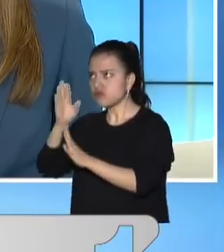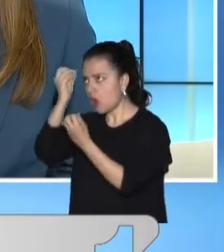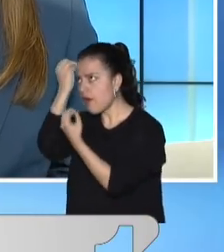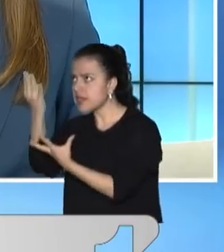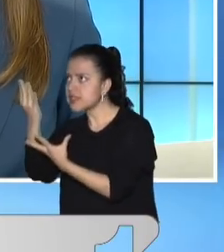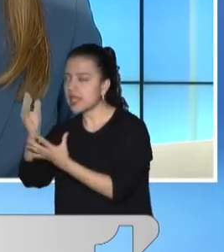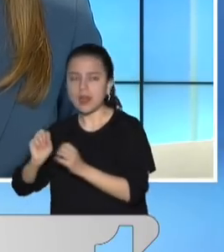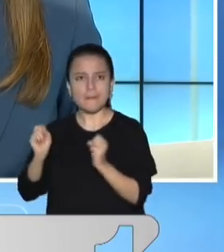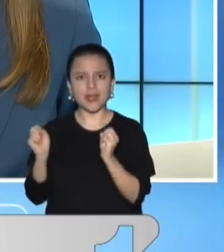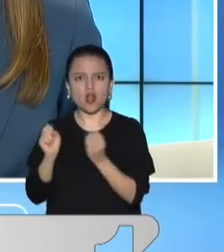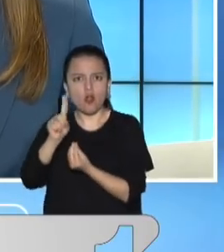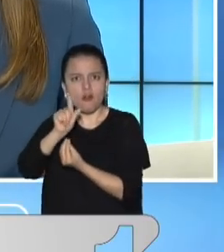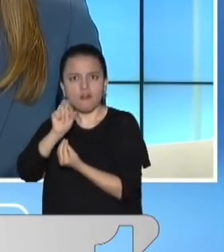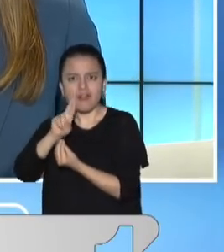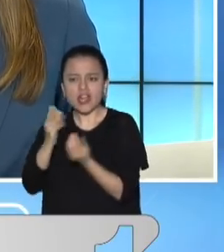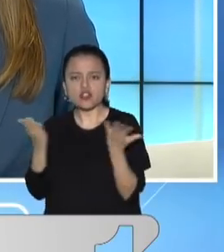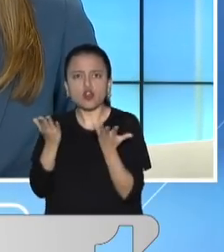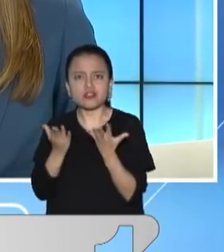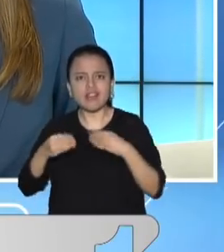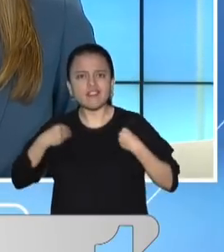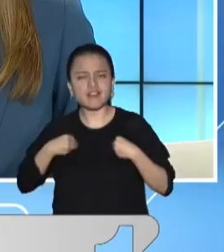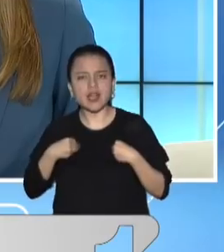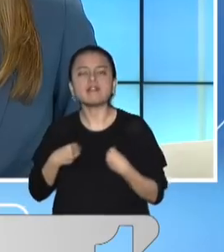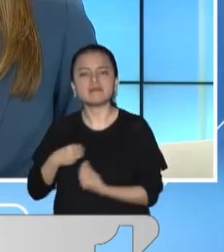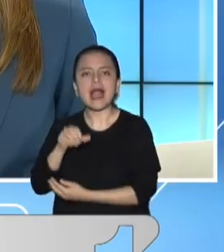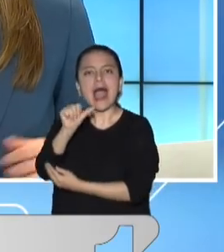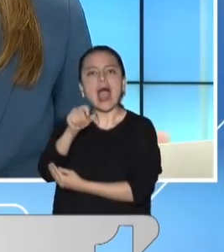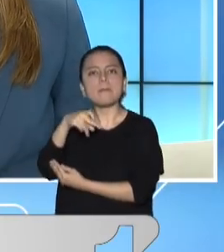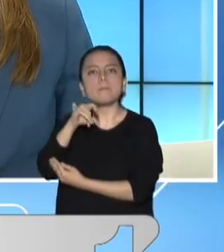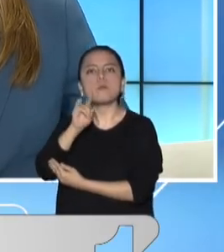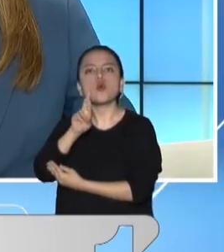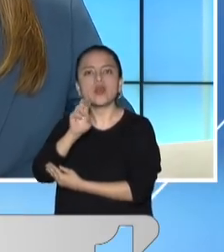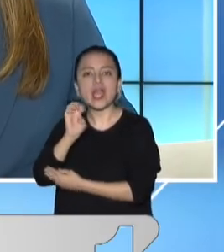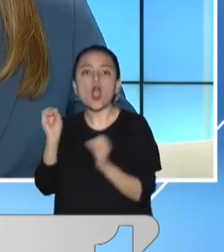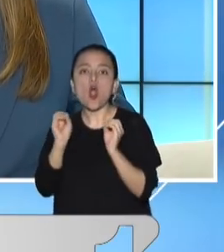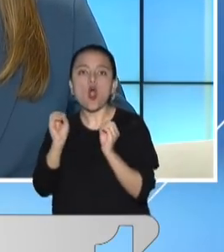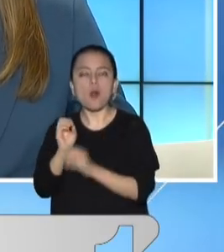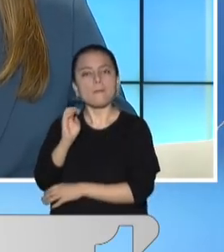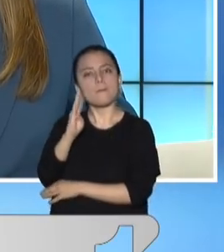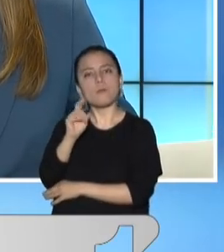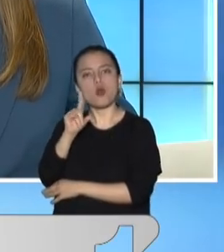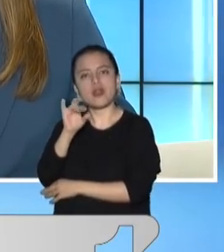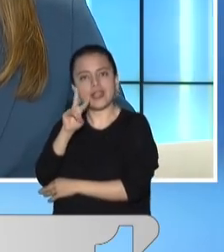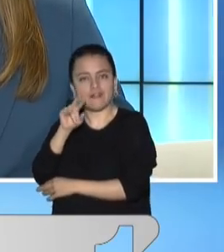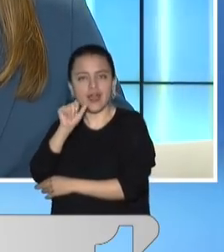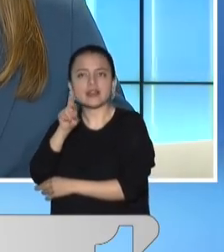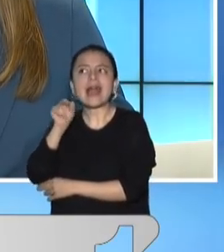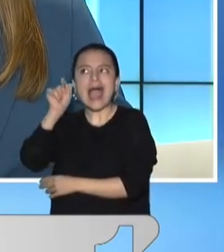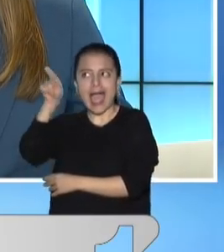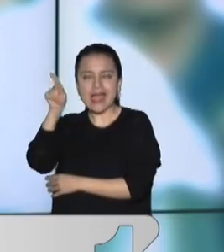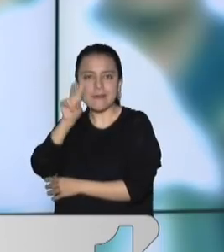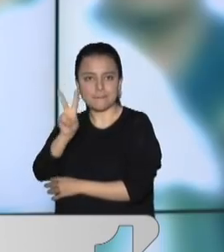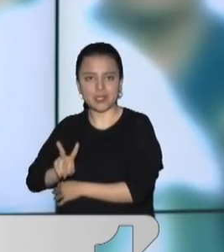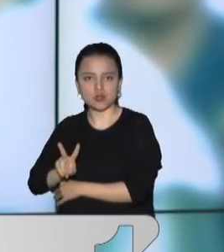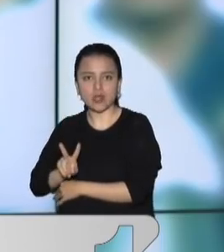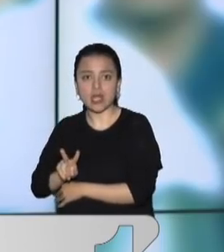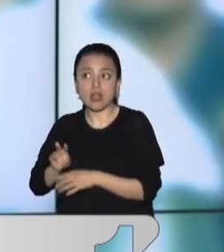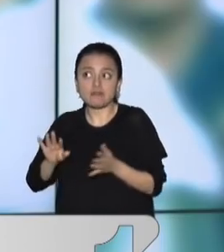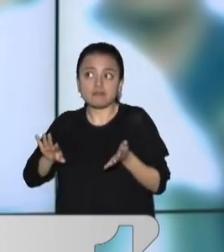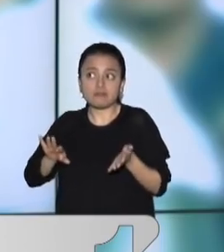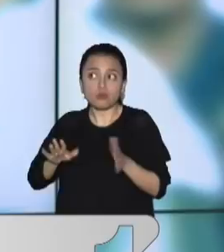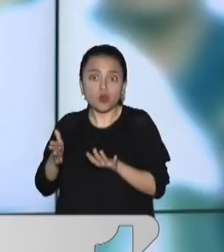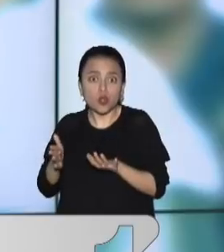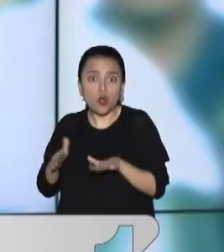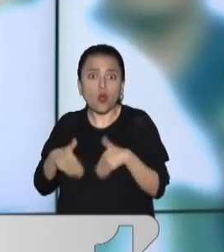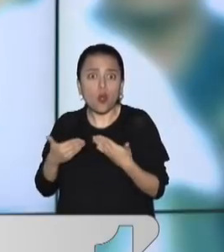en las regiones de Apure y Bolívar. Didier Chica tiene más detalles. Didier. Luisa, buenas tardes. Pues lo que se puede confirmar por el momento es que